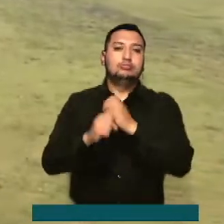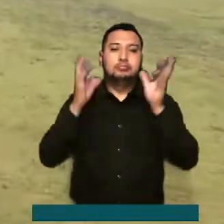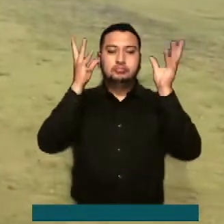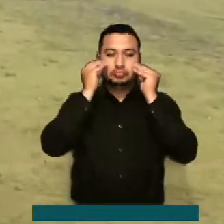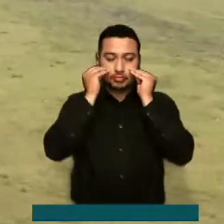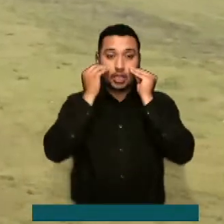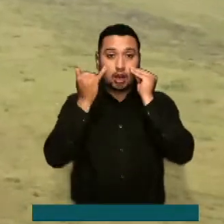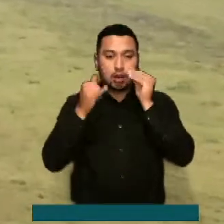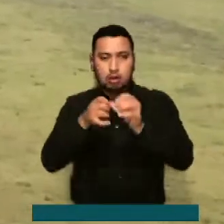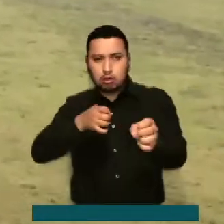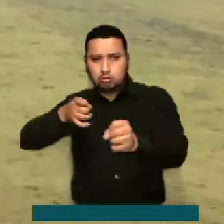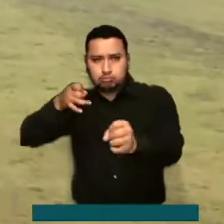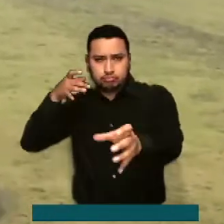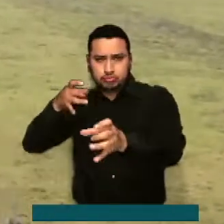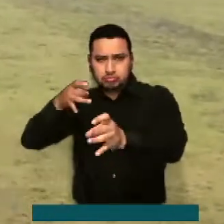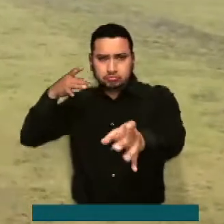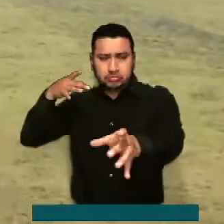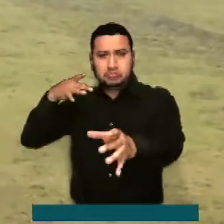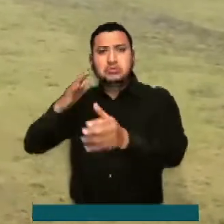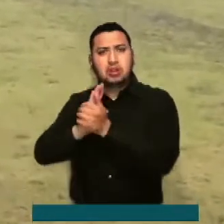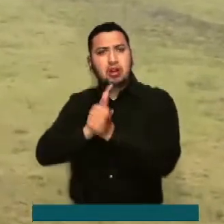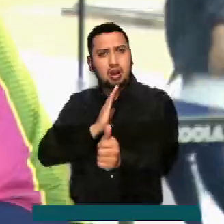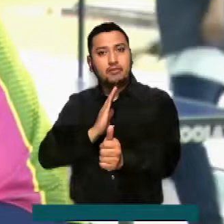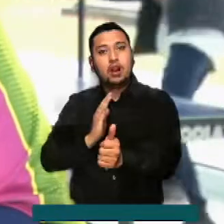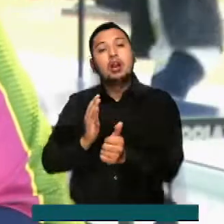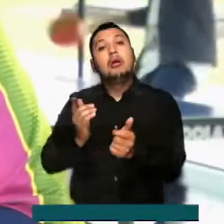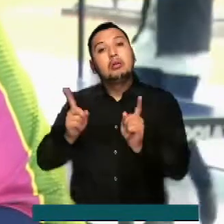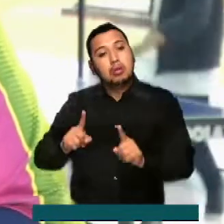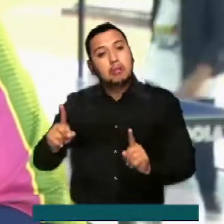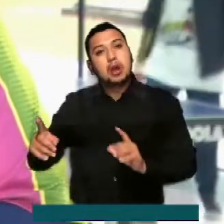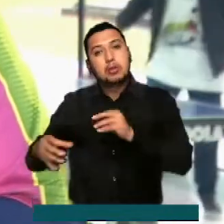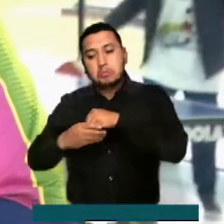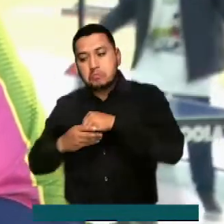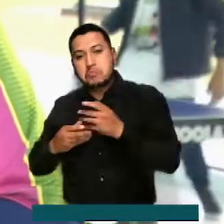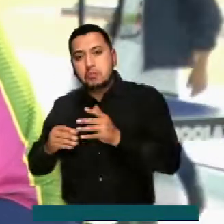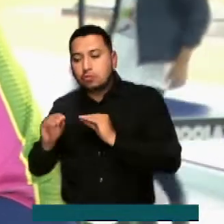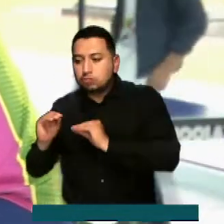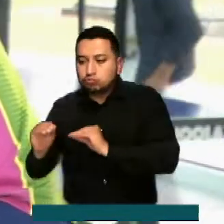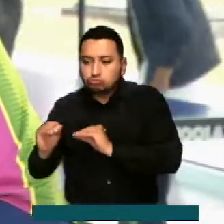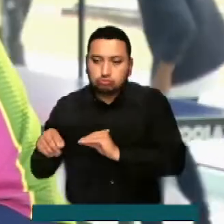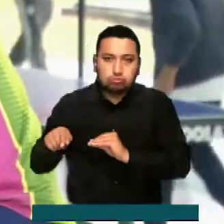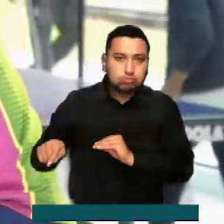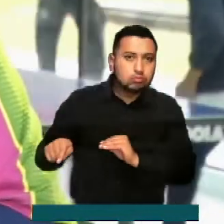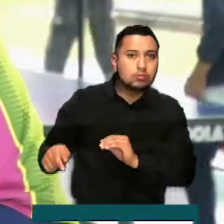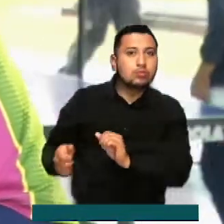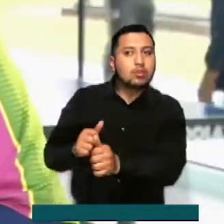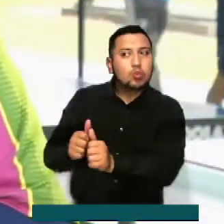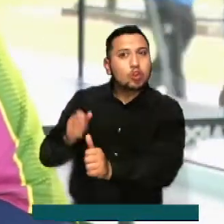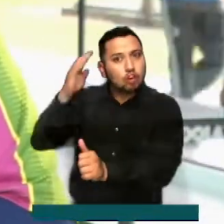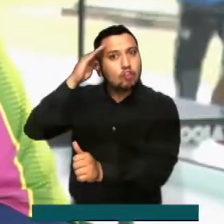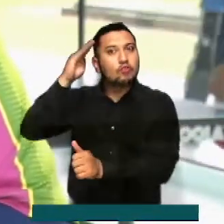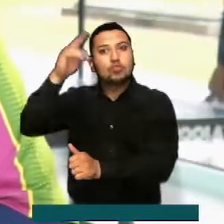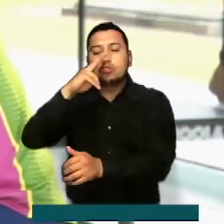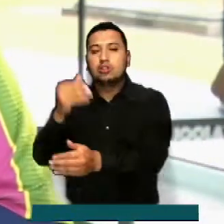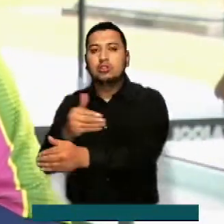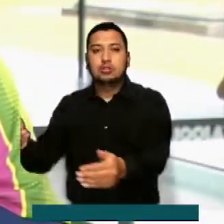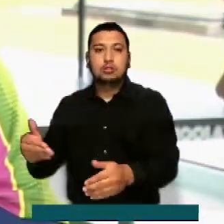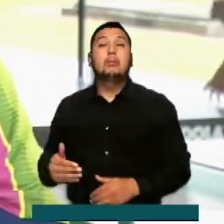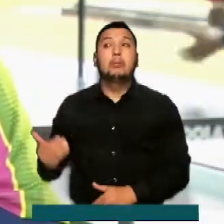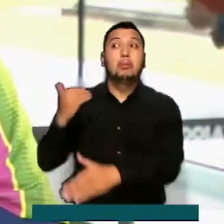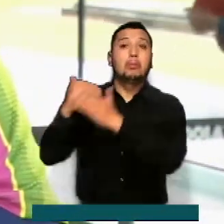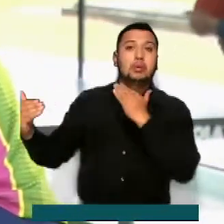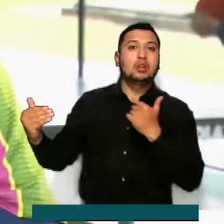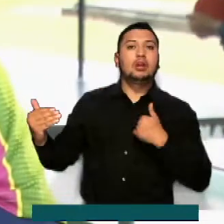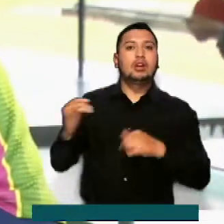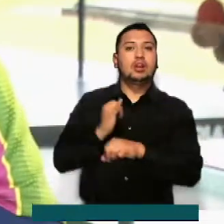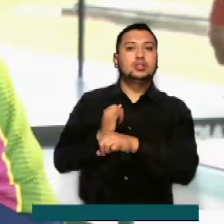nuevos deportistas y me brindaron el espacio de empezar a trabajar en el instituto haciendo apoyos